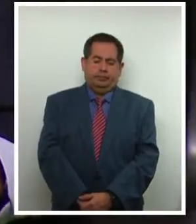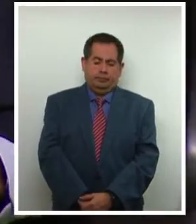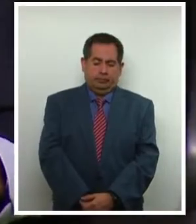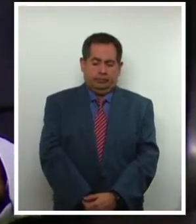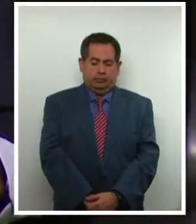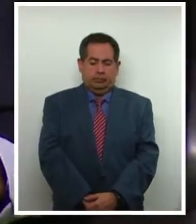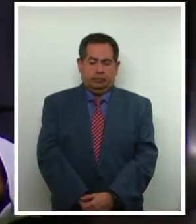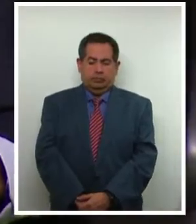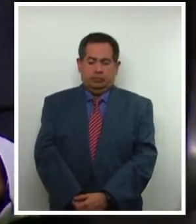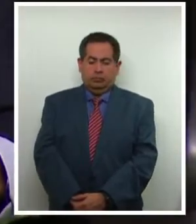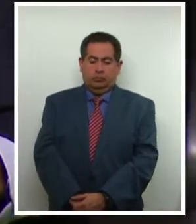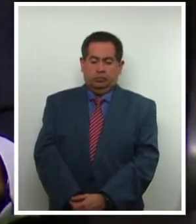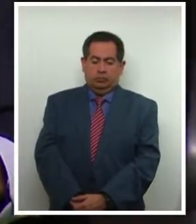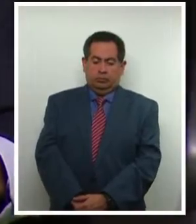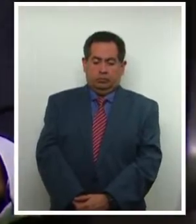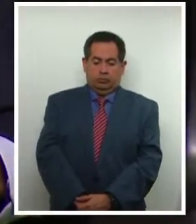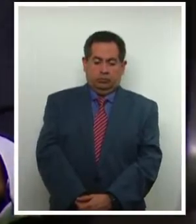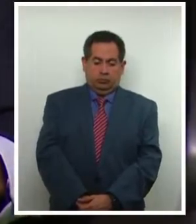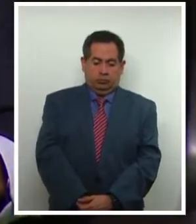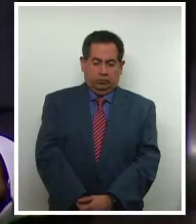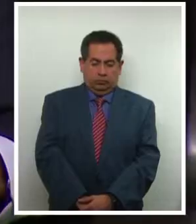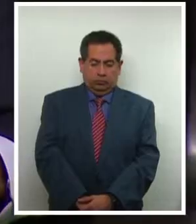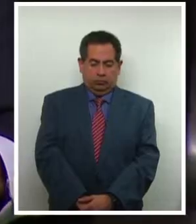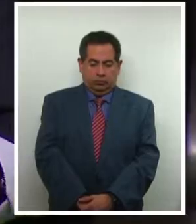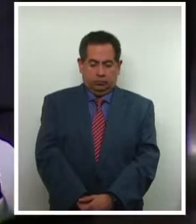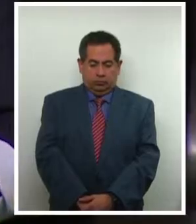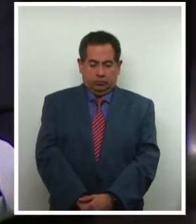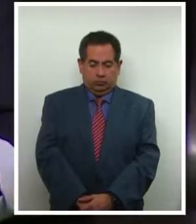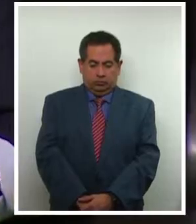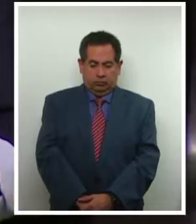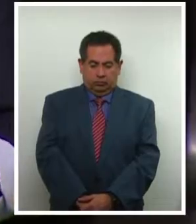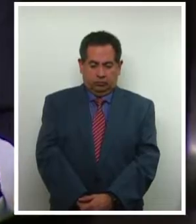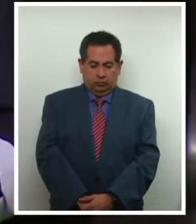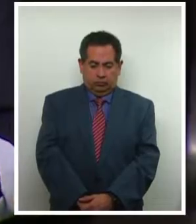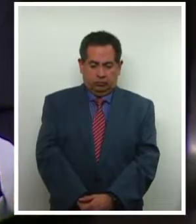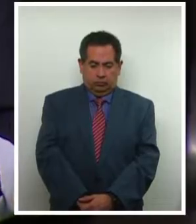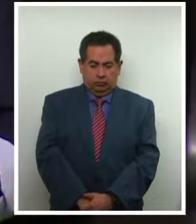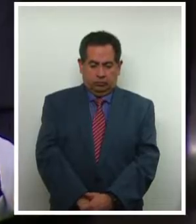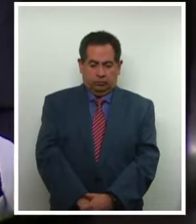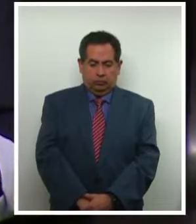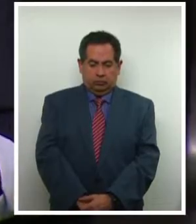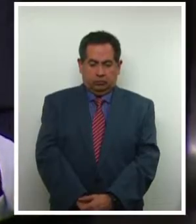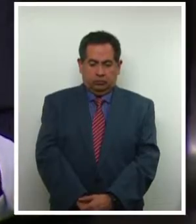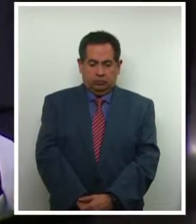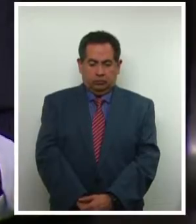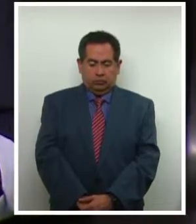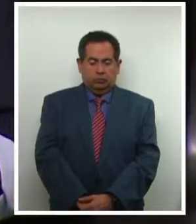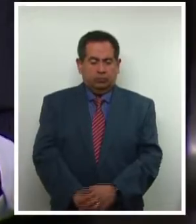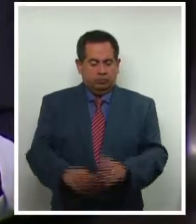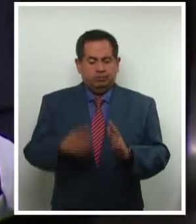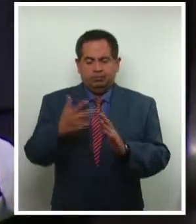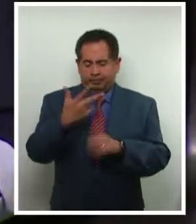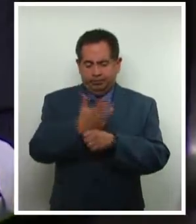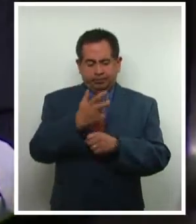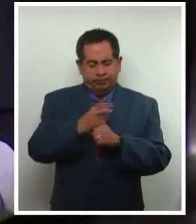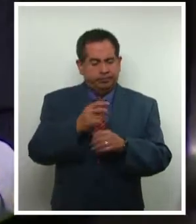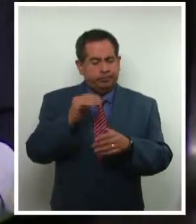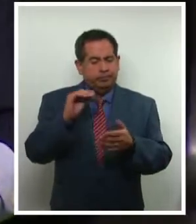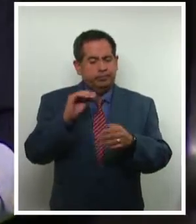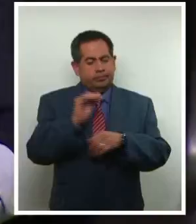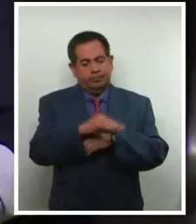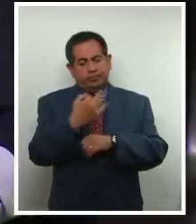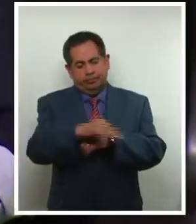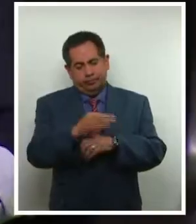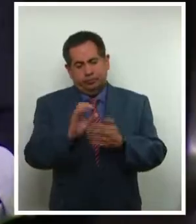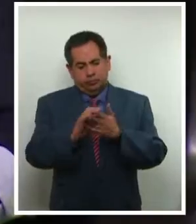lo mantendemos, es que no lo tengo, es la del 8º transitorio de la comisión.